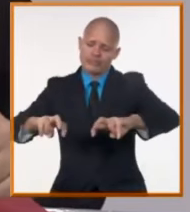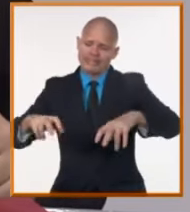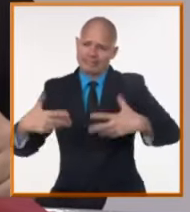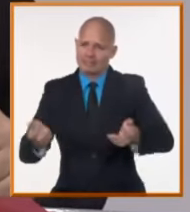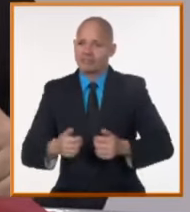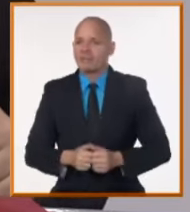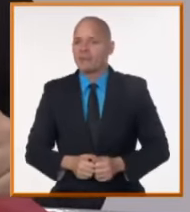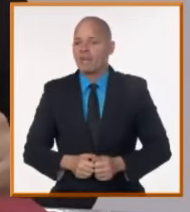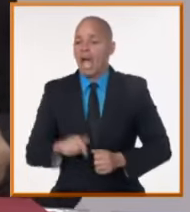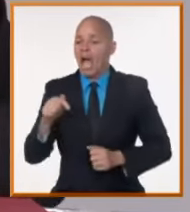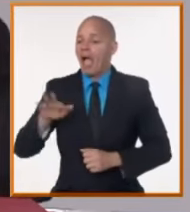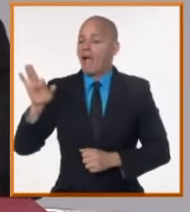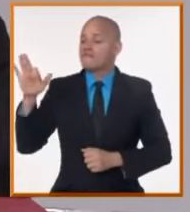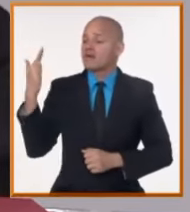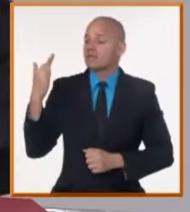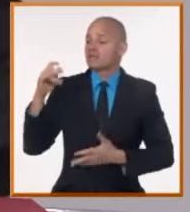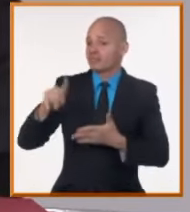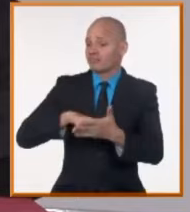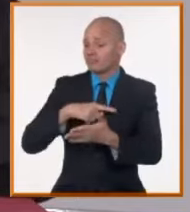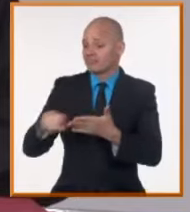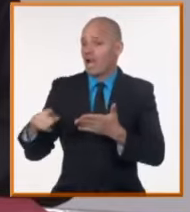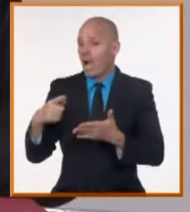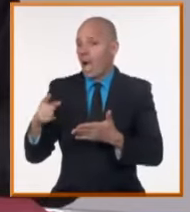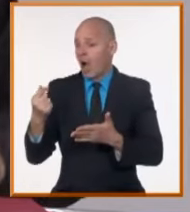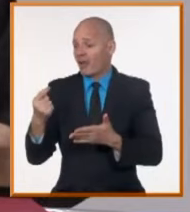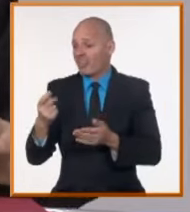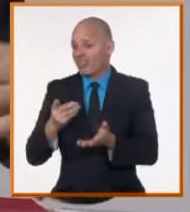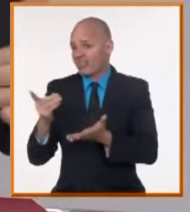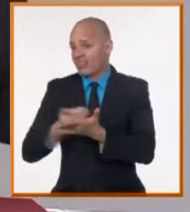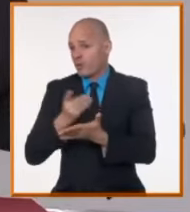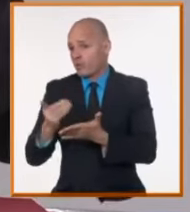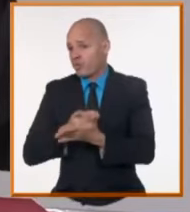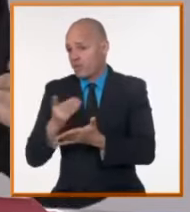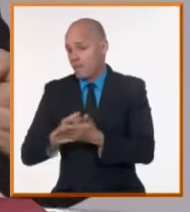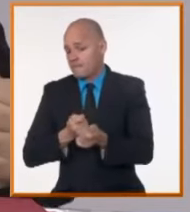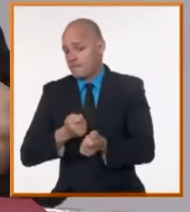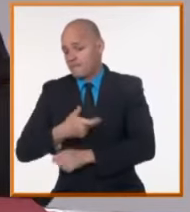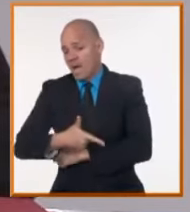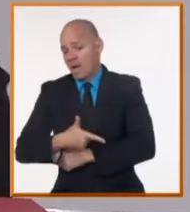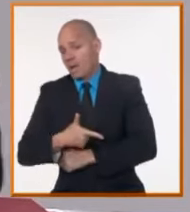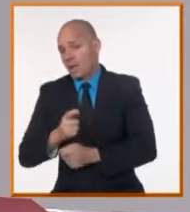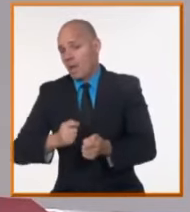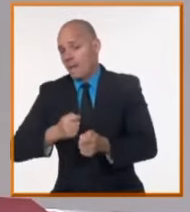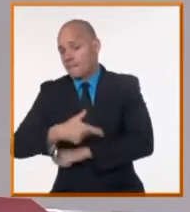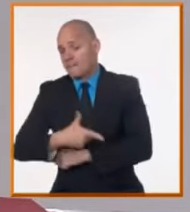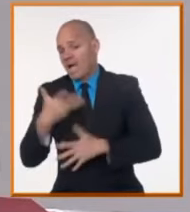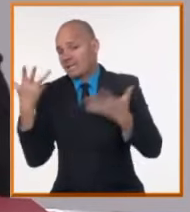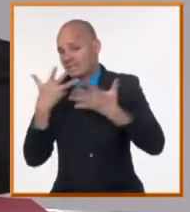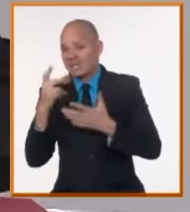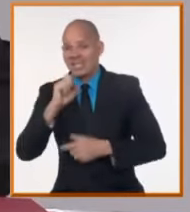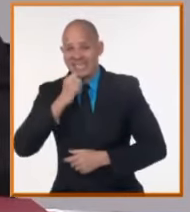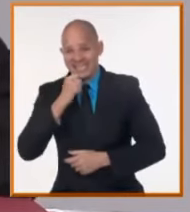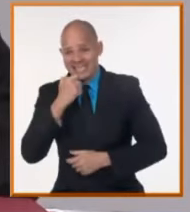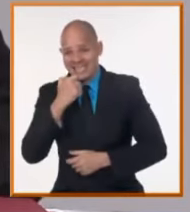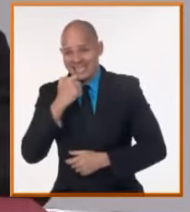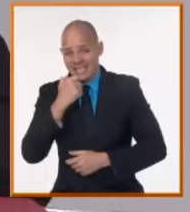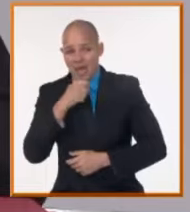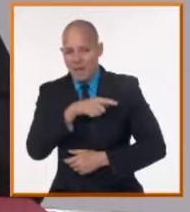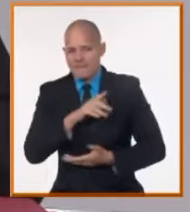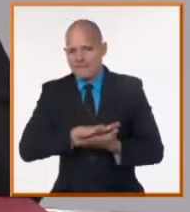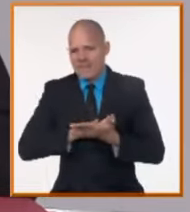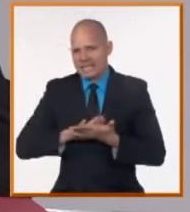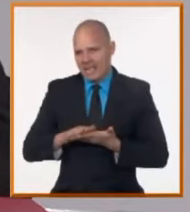Gran Bretaña quedaron endeudadas con Estados Unidos. Estados Unidos sabía que era cuestión de tiempo que cayeran bajo su égida. Cuando en